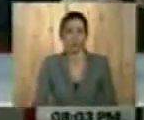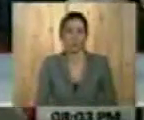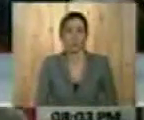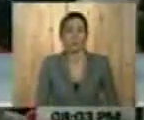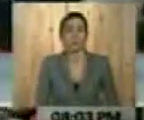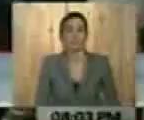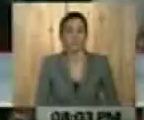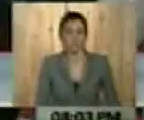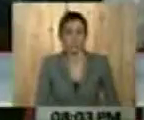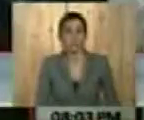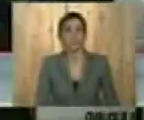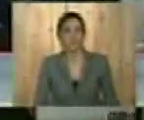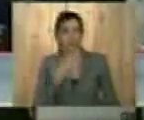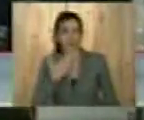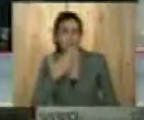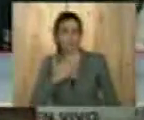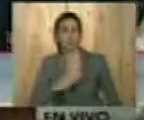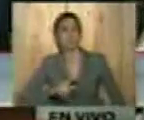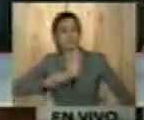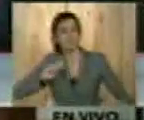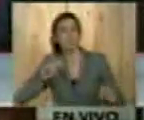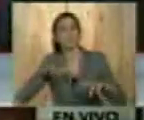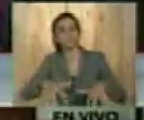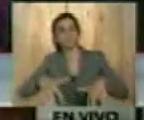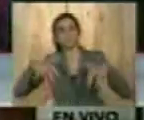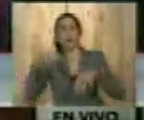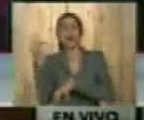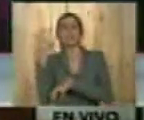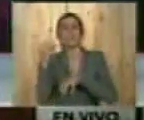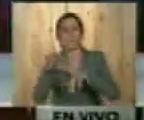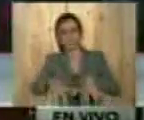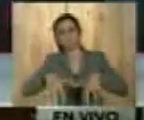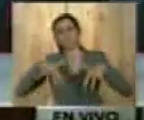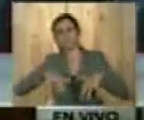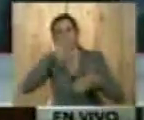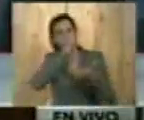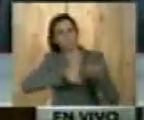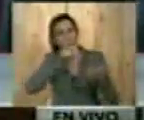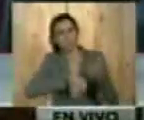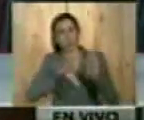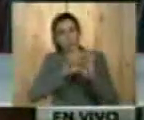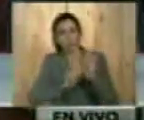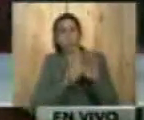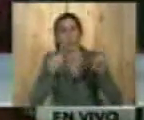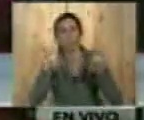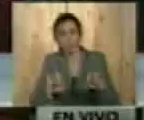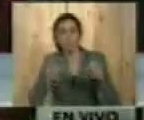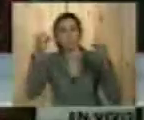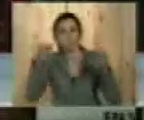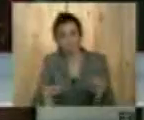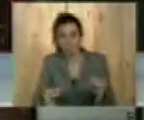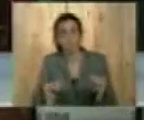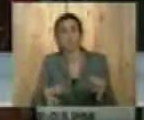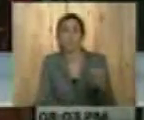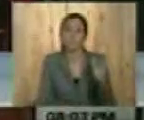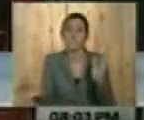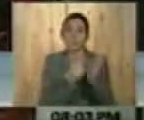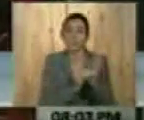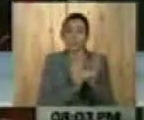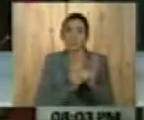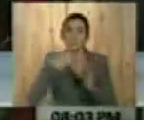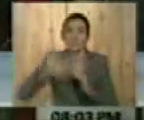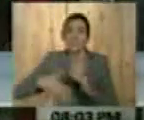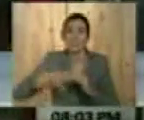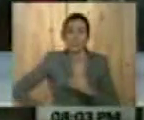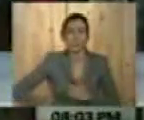Fue con la constituyente del 99 que se garantizó como un derecho humano